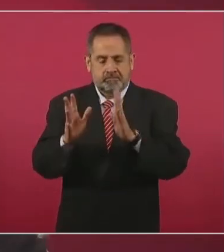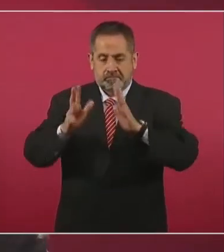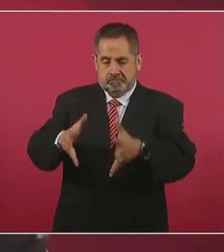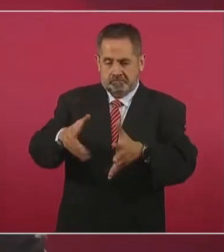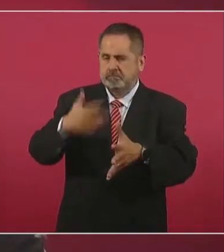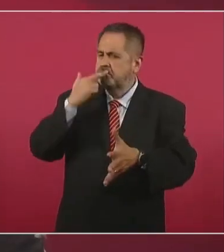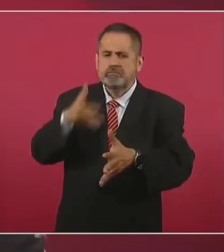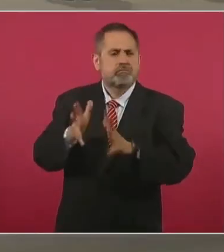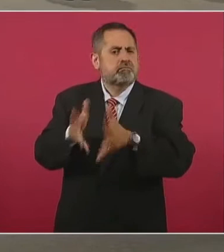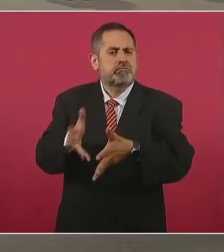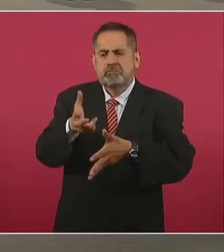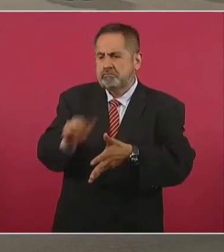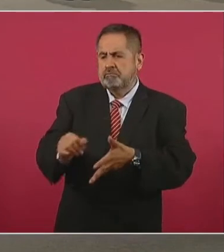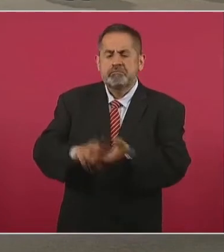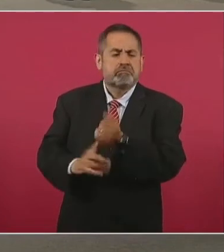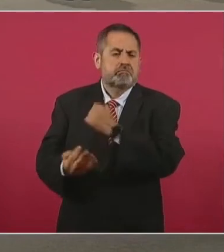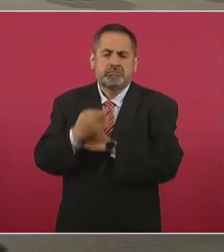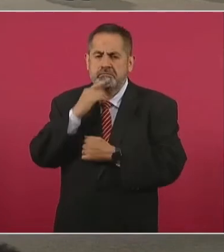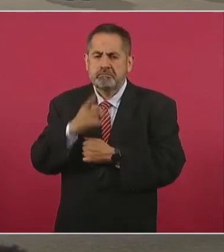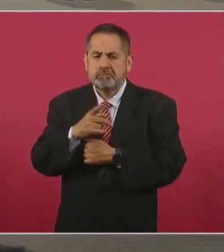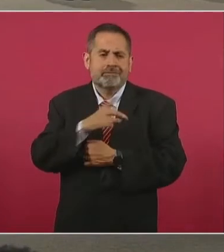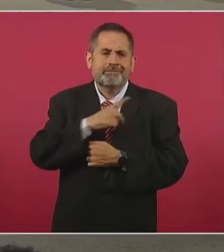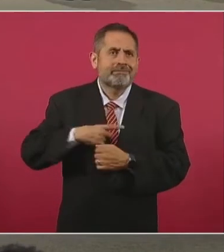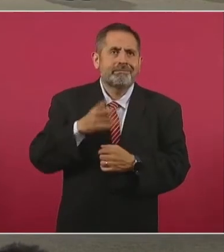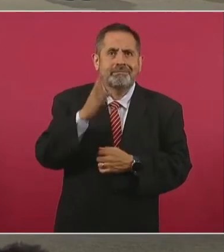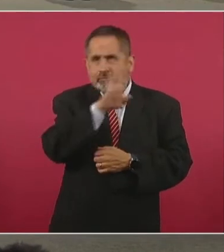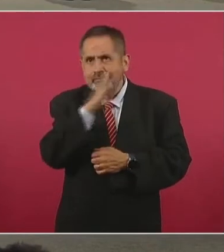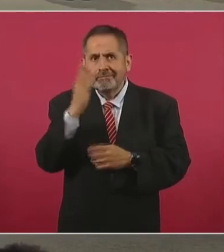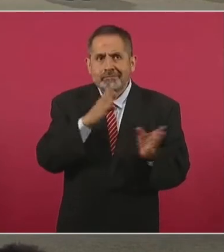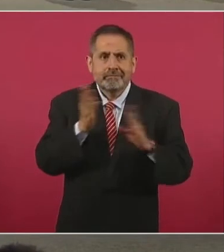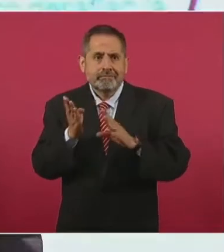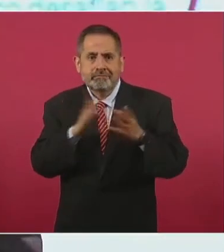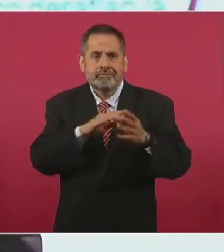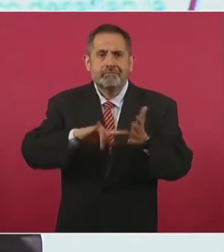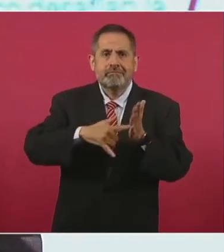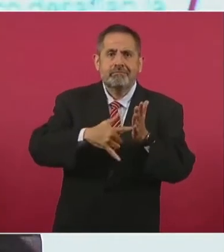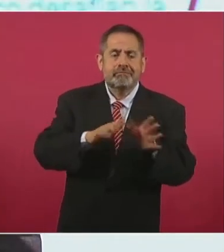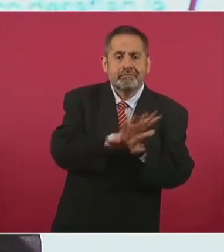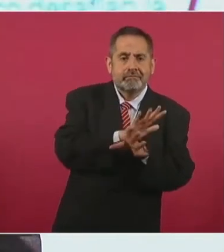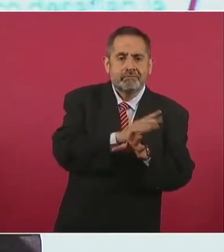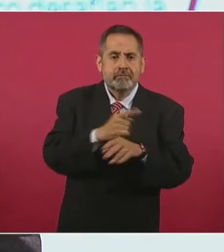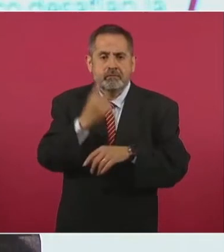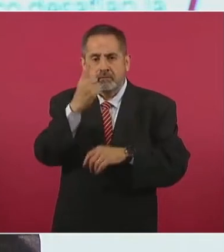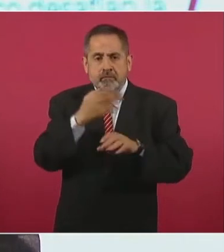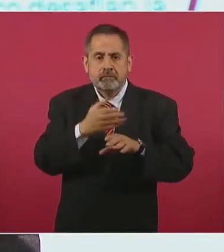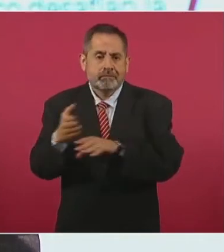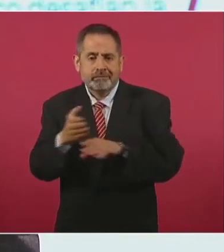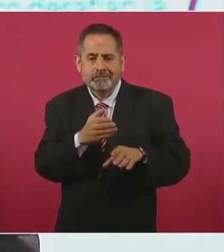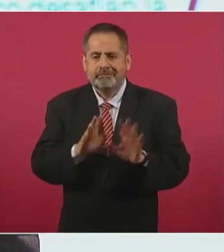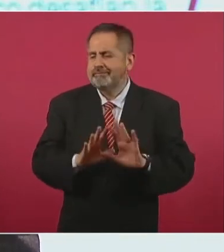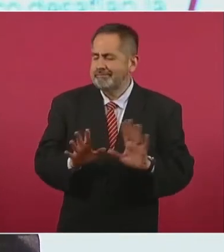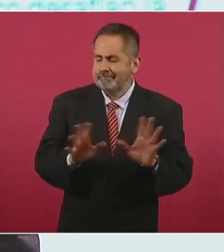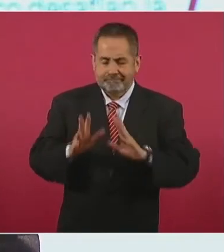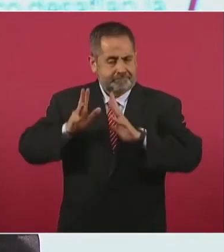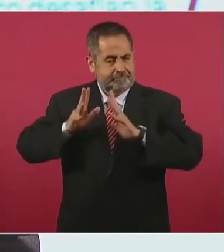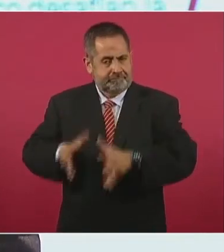del cambio de horario. Cada vez más, los estudios muestran que las diferencias de tiempo entre el reloj social y el